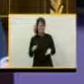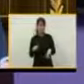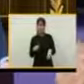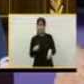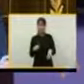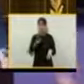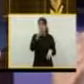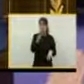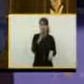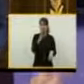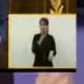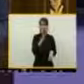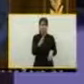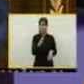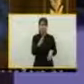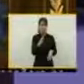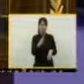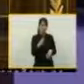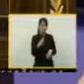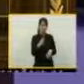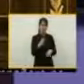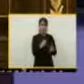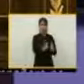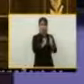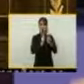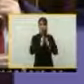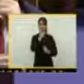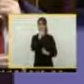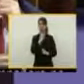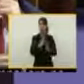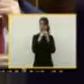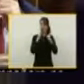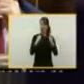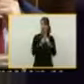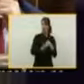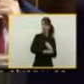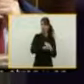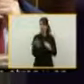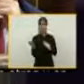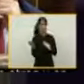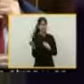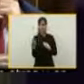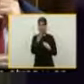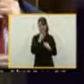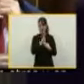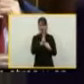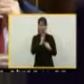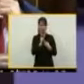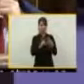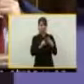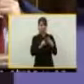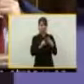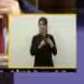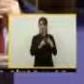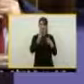a subir a recaudación fiscal e que o que hai hoxe é o que temos xa para sempre. A ti te parece de esquerdas que non se diga